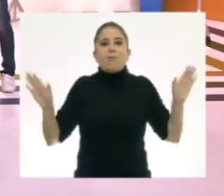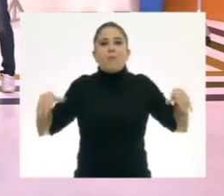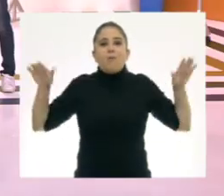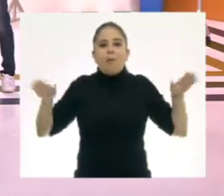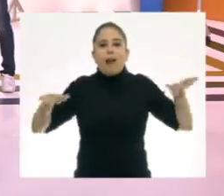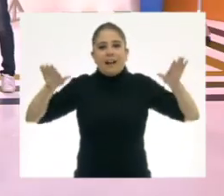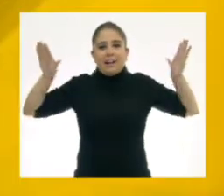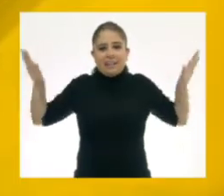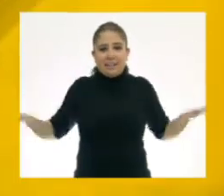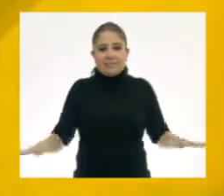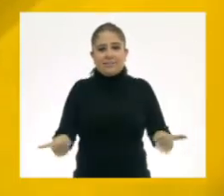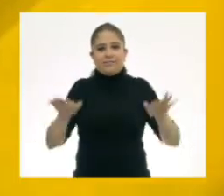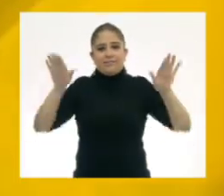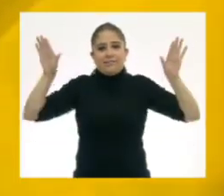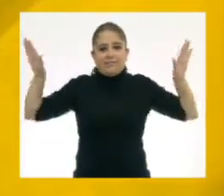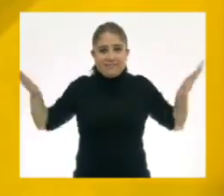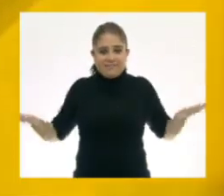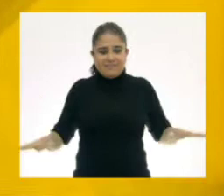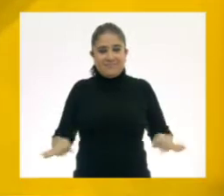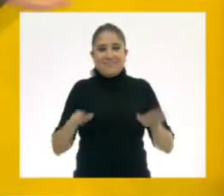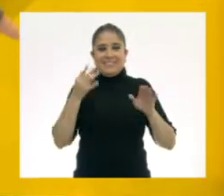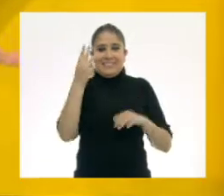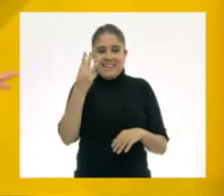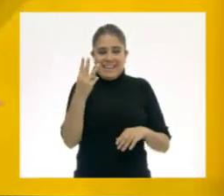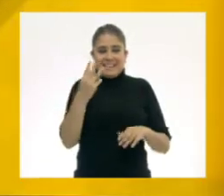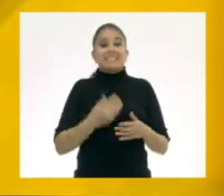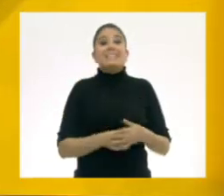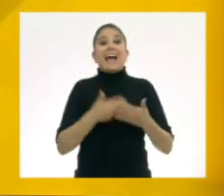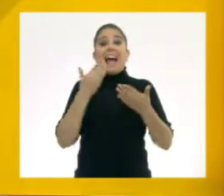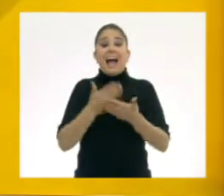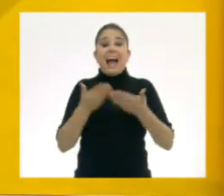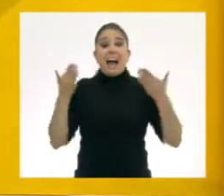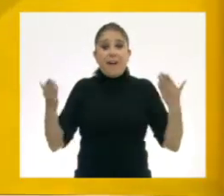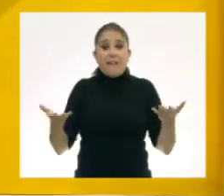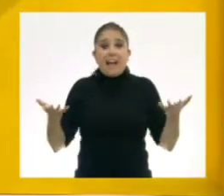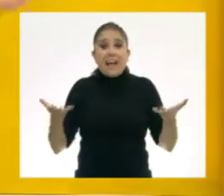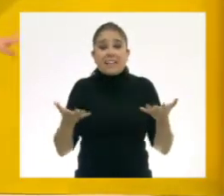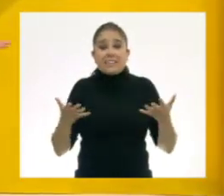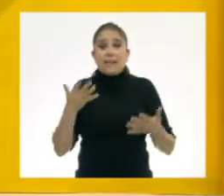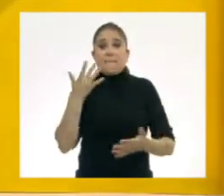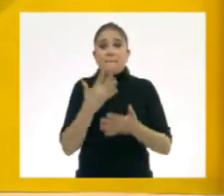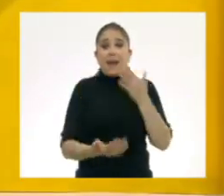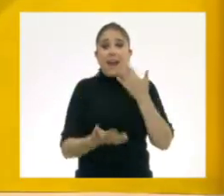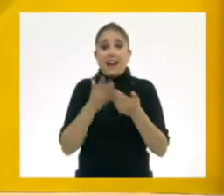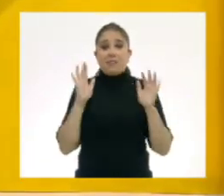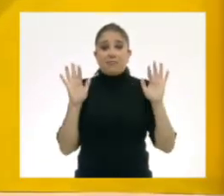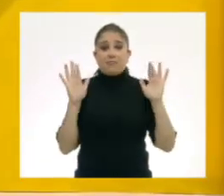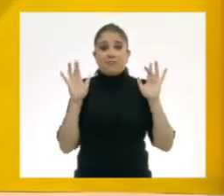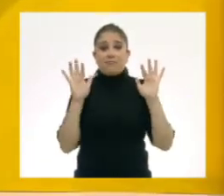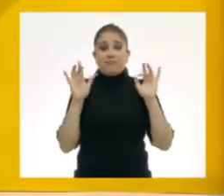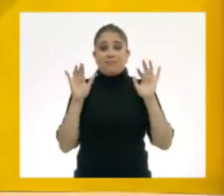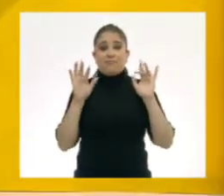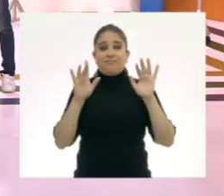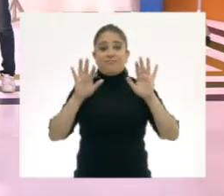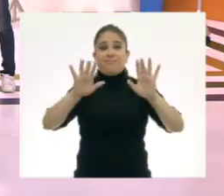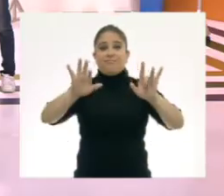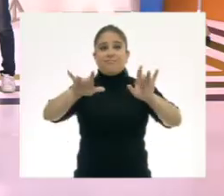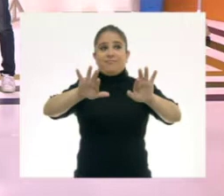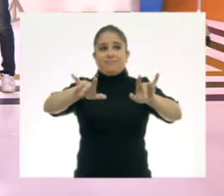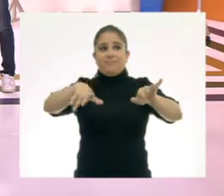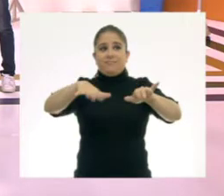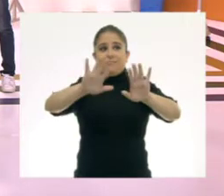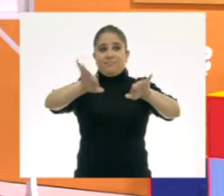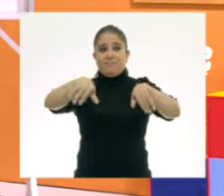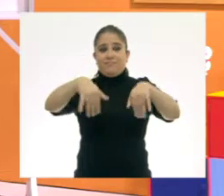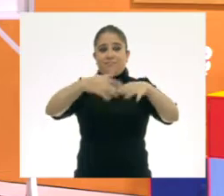dos, tres, muy bien. Ahora hacemos las manos, aquí giramos, abrimos